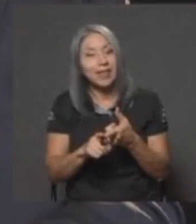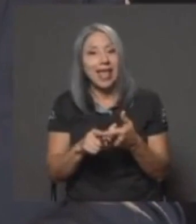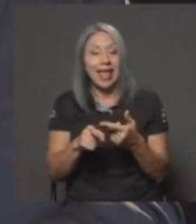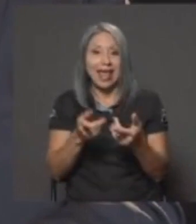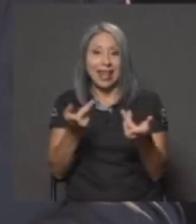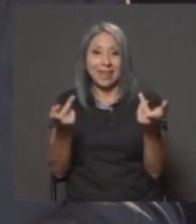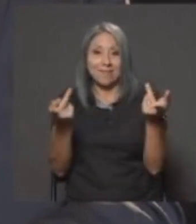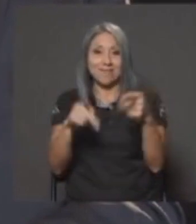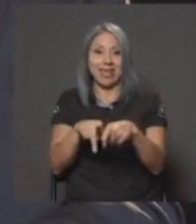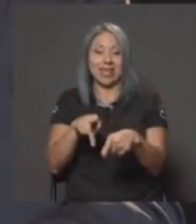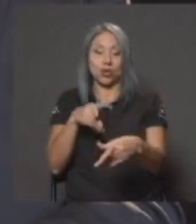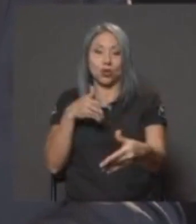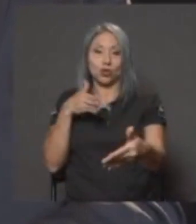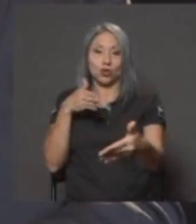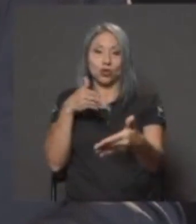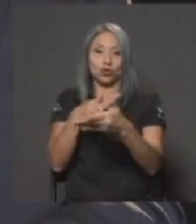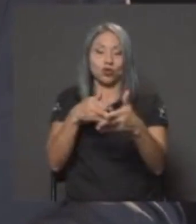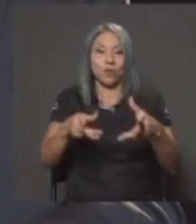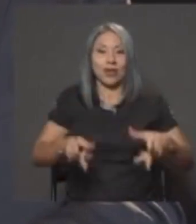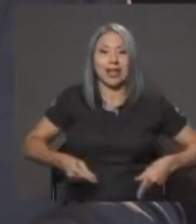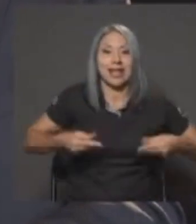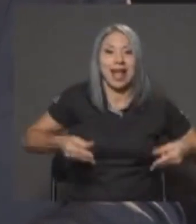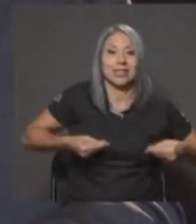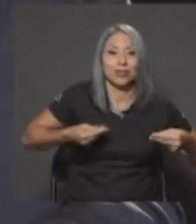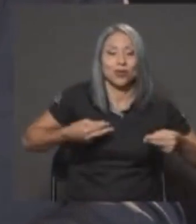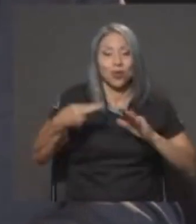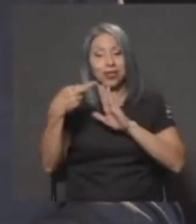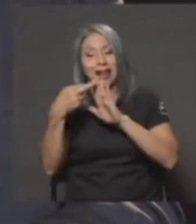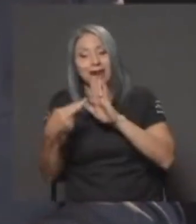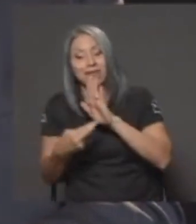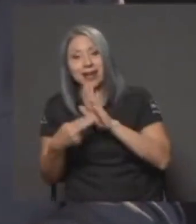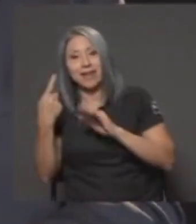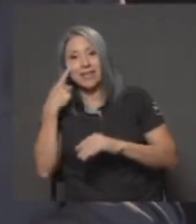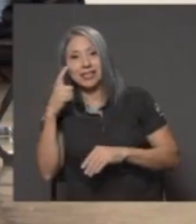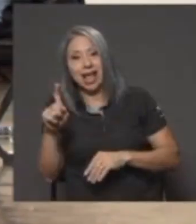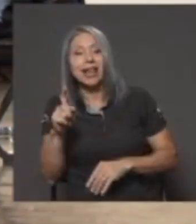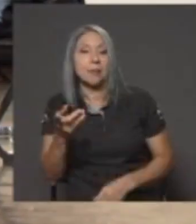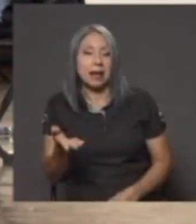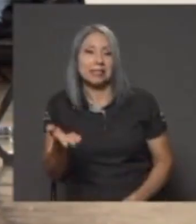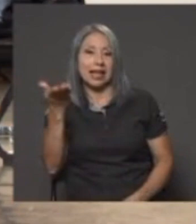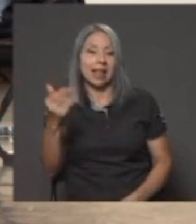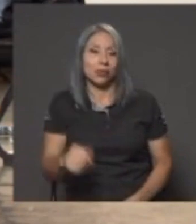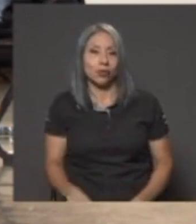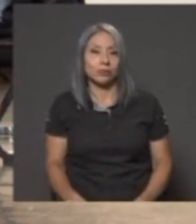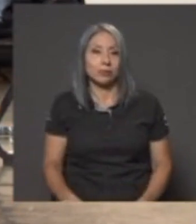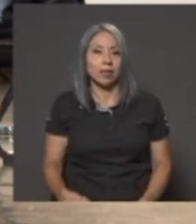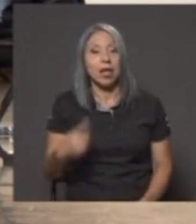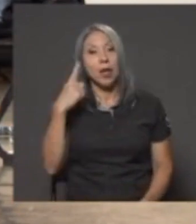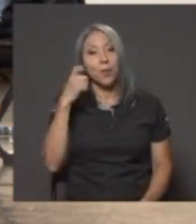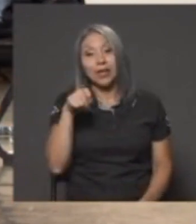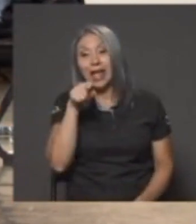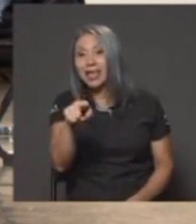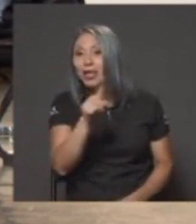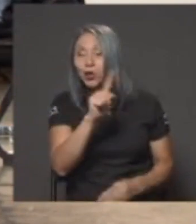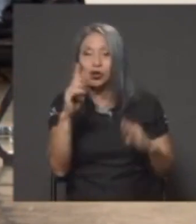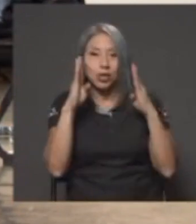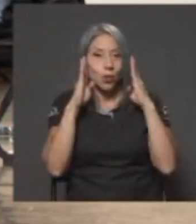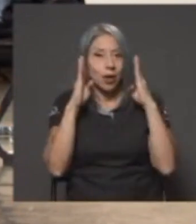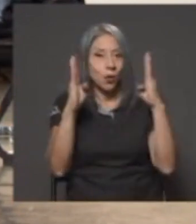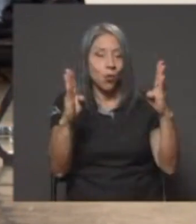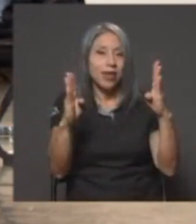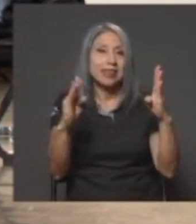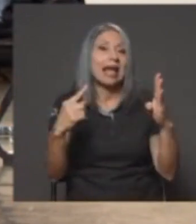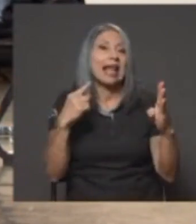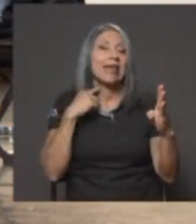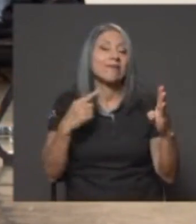sobre el gasto de la regla fiscal va a ser bastante alto, ¿verdad? porque no se toma en cuenta la inflación